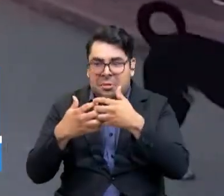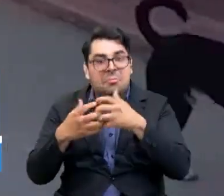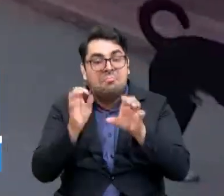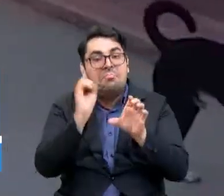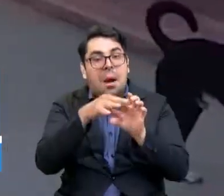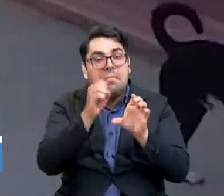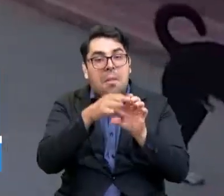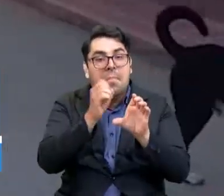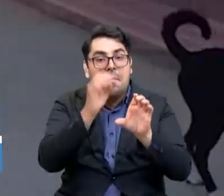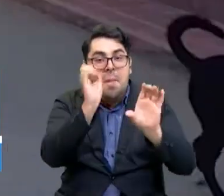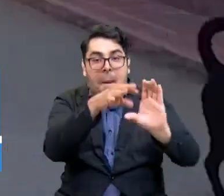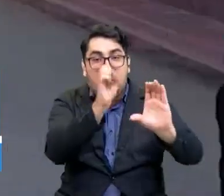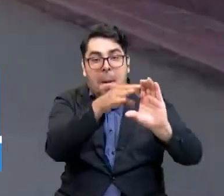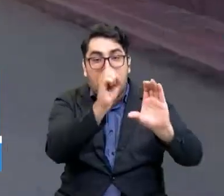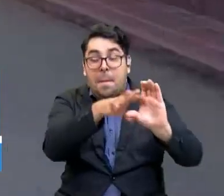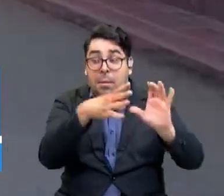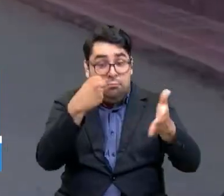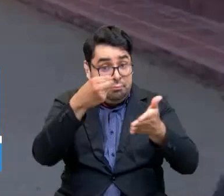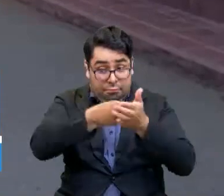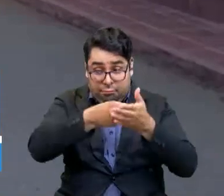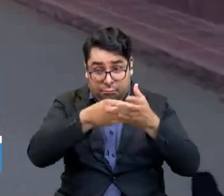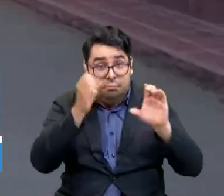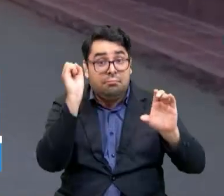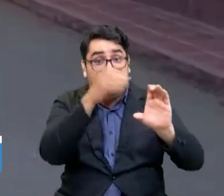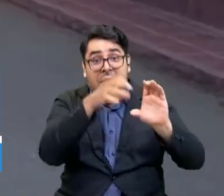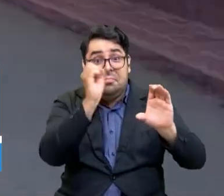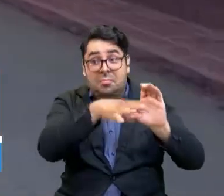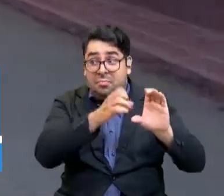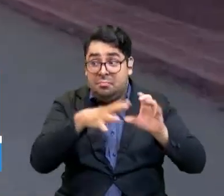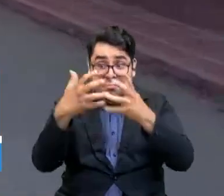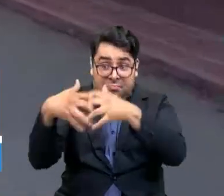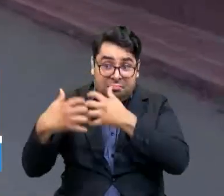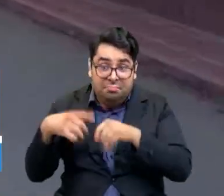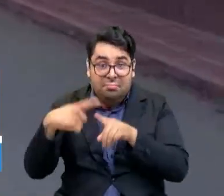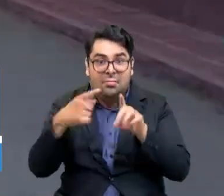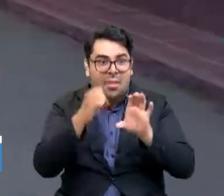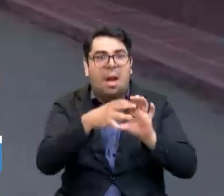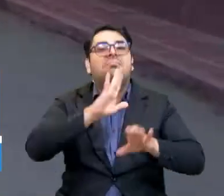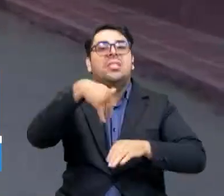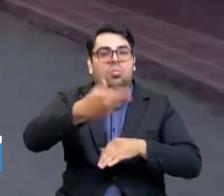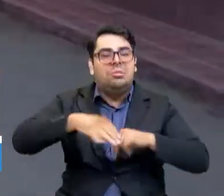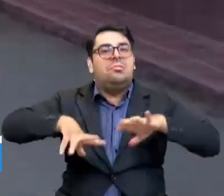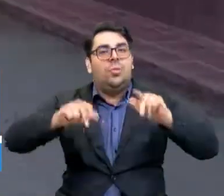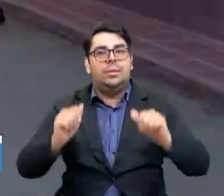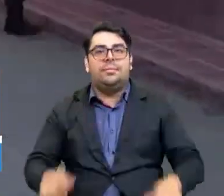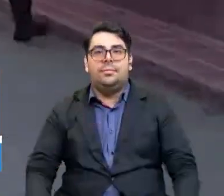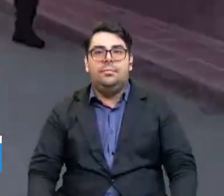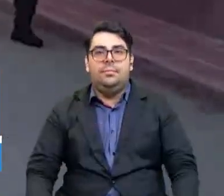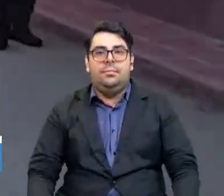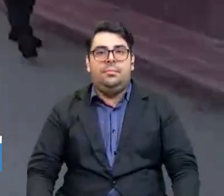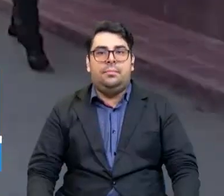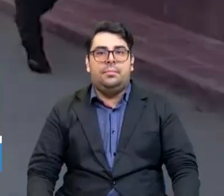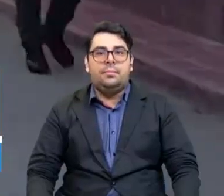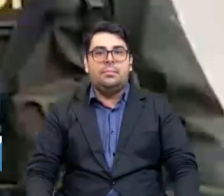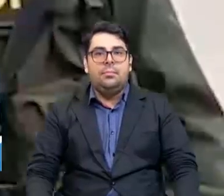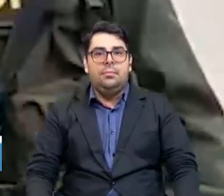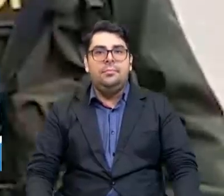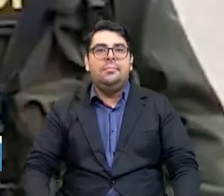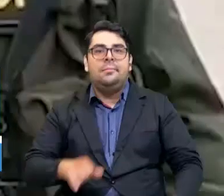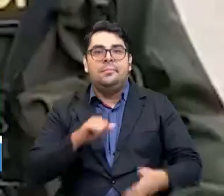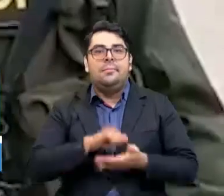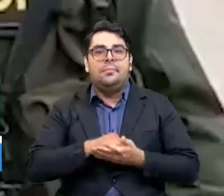fin de mes en cuanto a nóminas o a proveedores de productos. Es por eso que nos encontramos con todas las capacidades